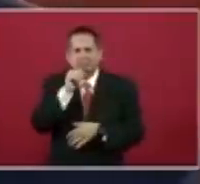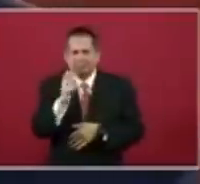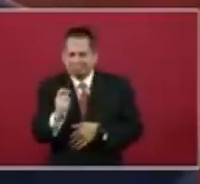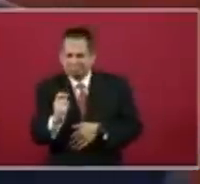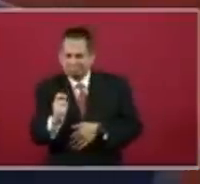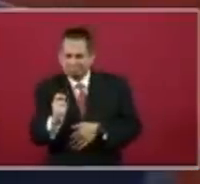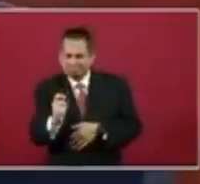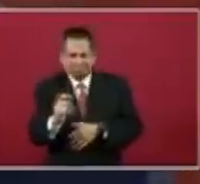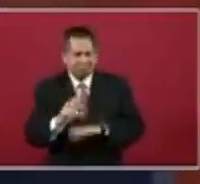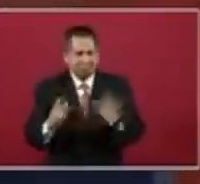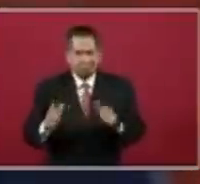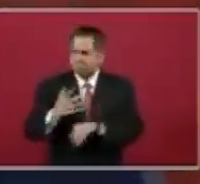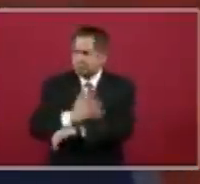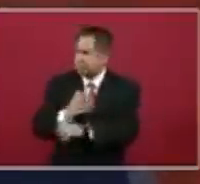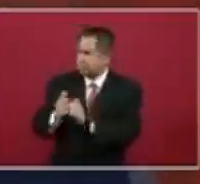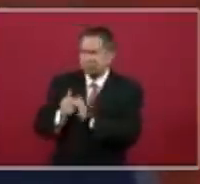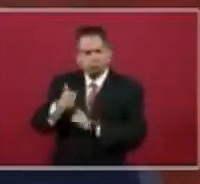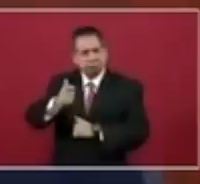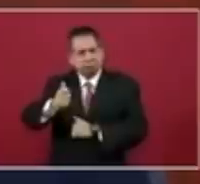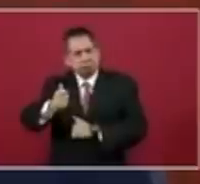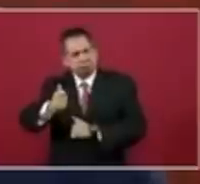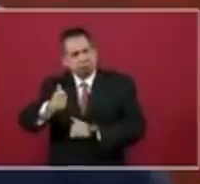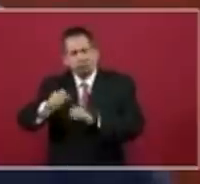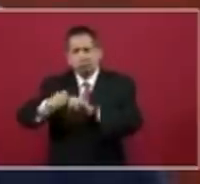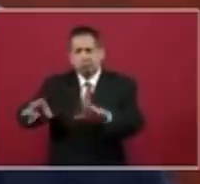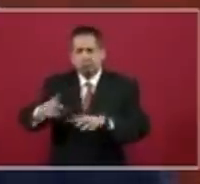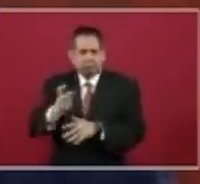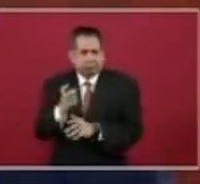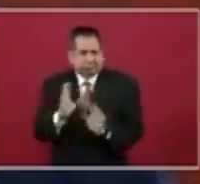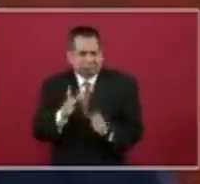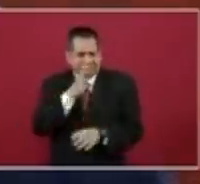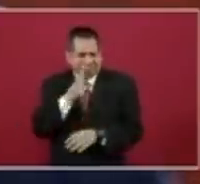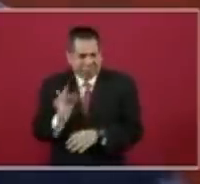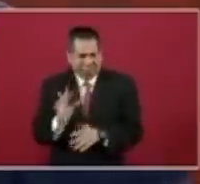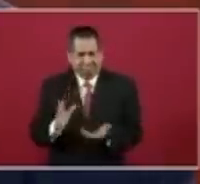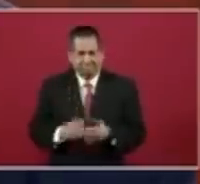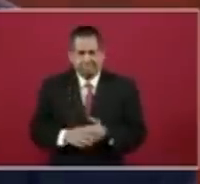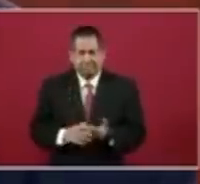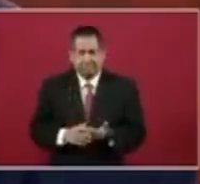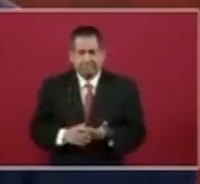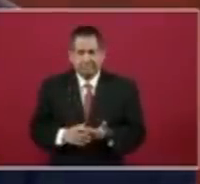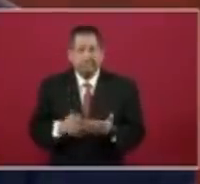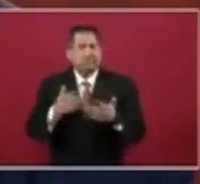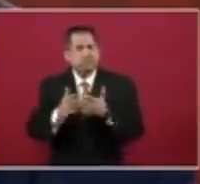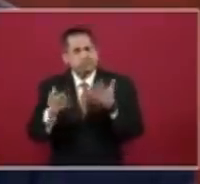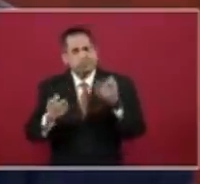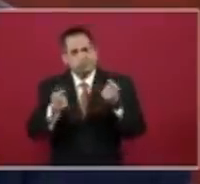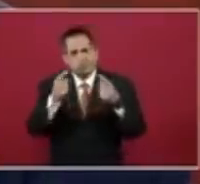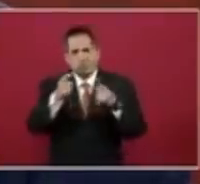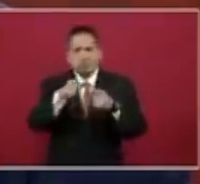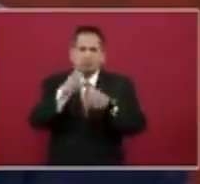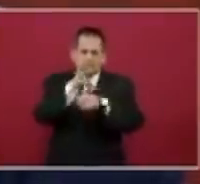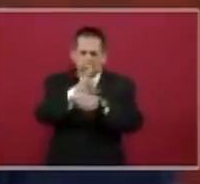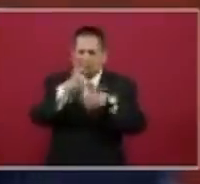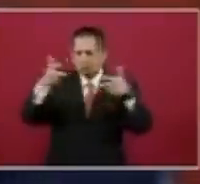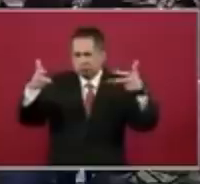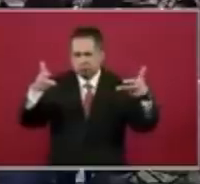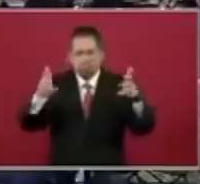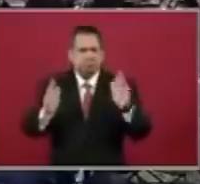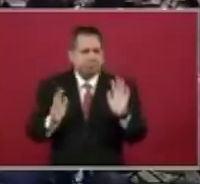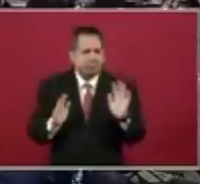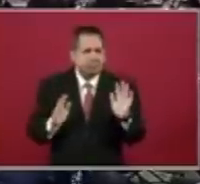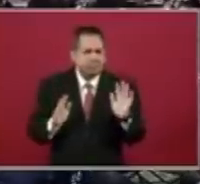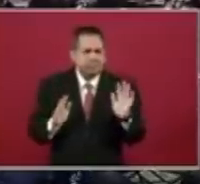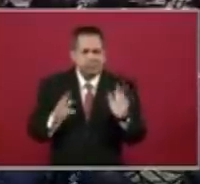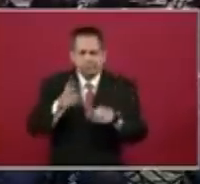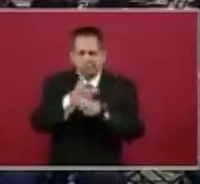Por quien me acompaña, eso es todo. Ahora contamos con cámaras